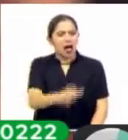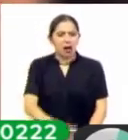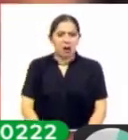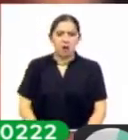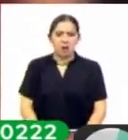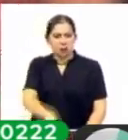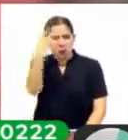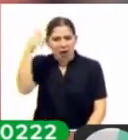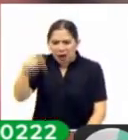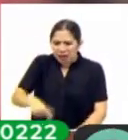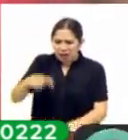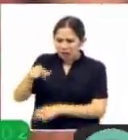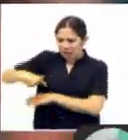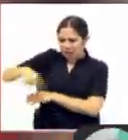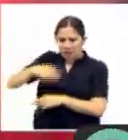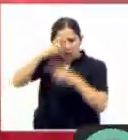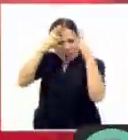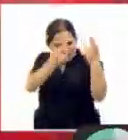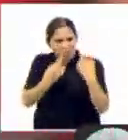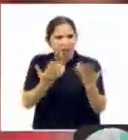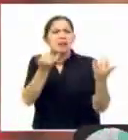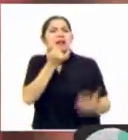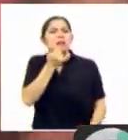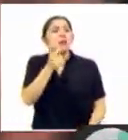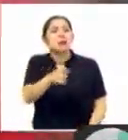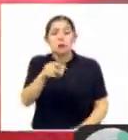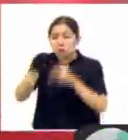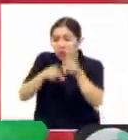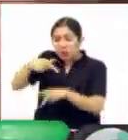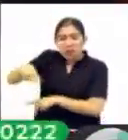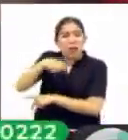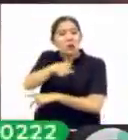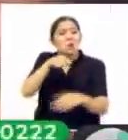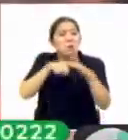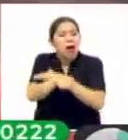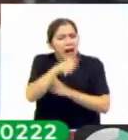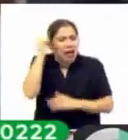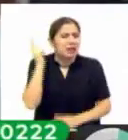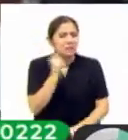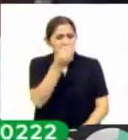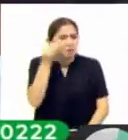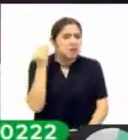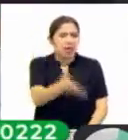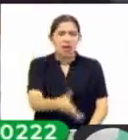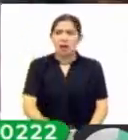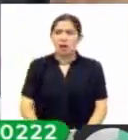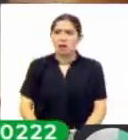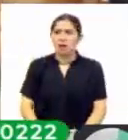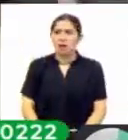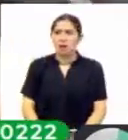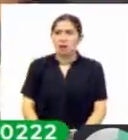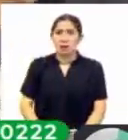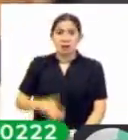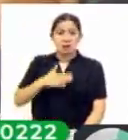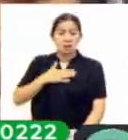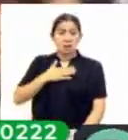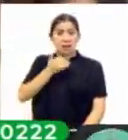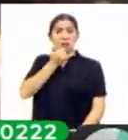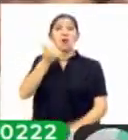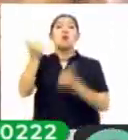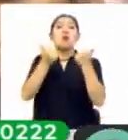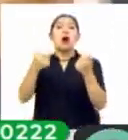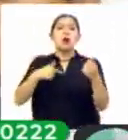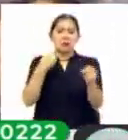se respeta, carajo! ¡Has matado a gente de Quinacoyo, mierda! ¡Ahora sí a trabajar por mi pueblo! ¡Y me